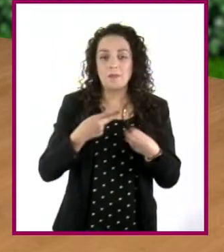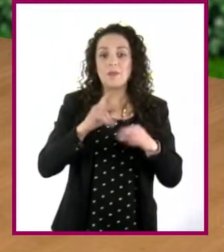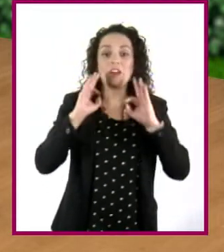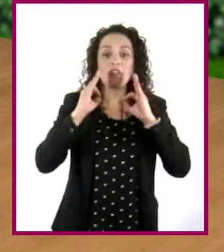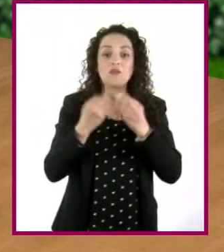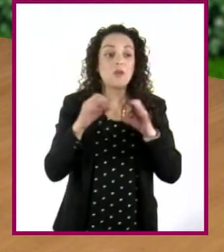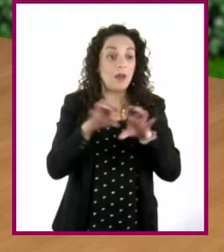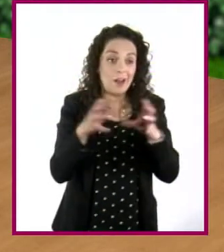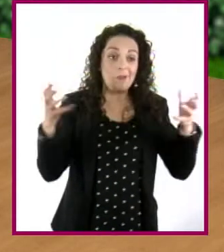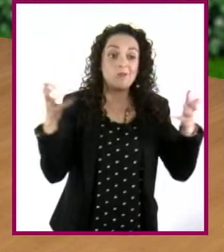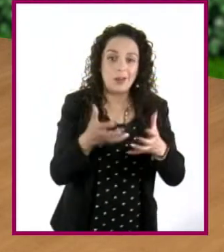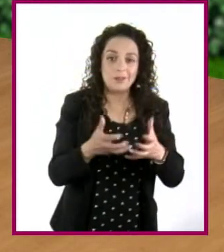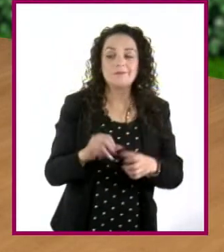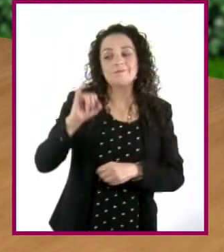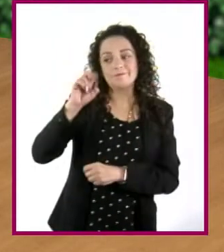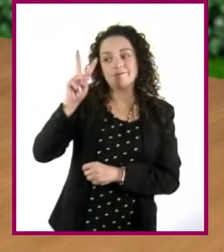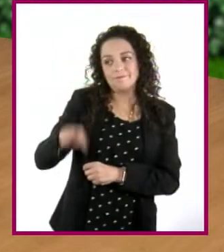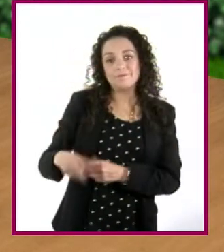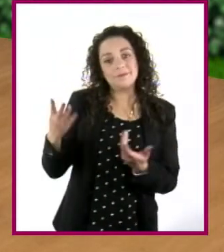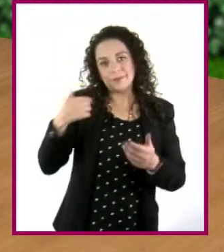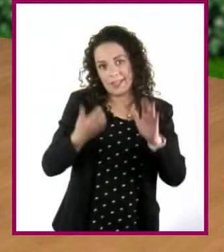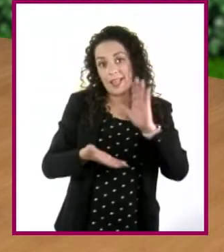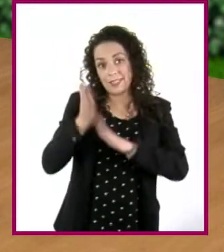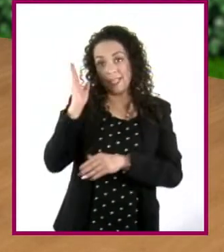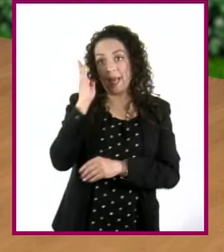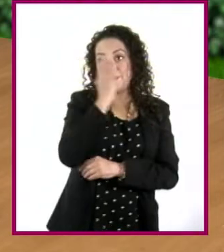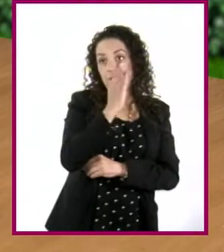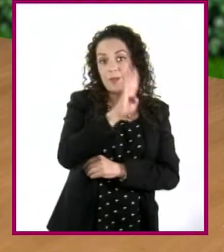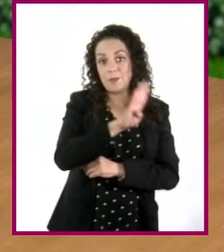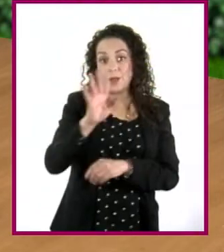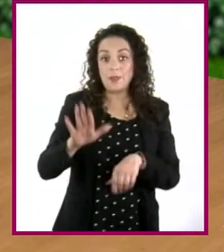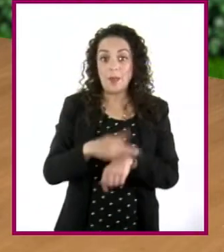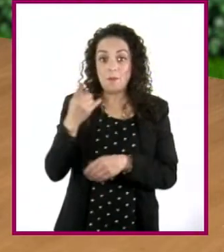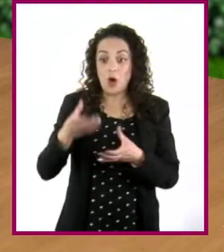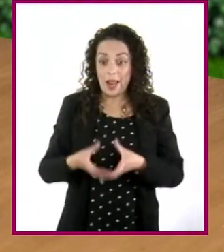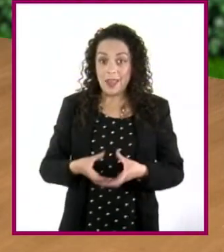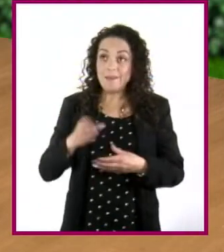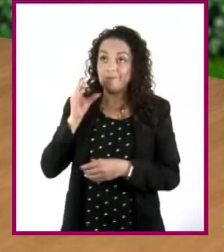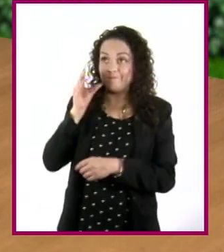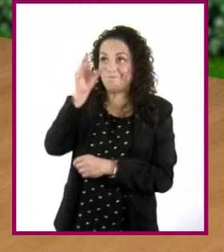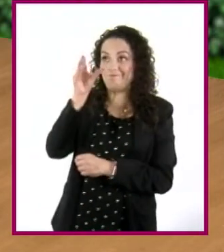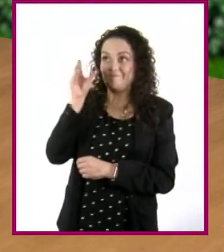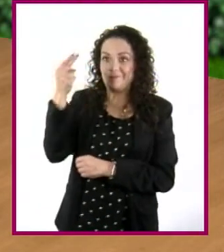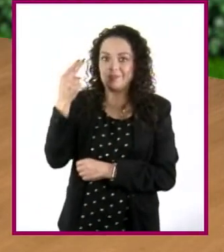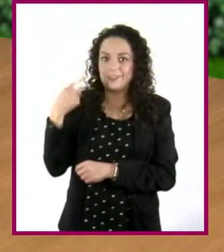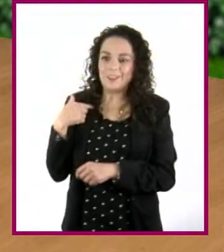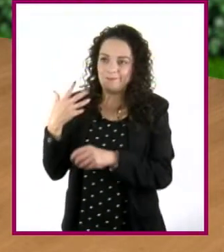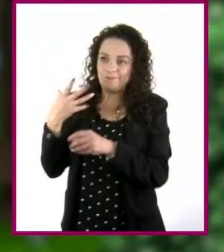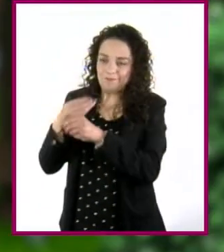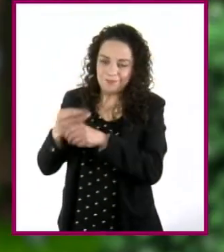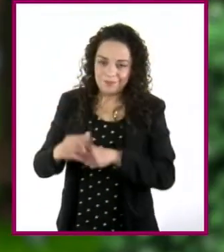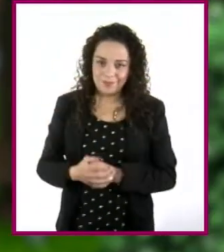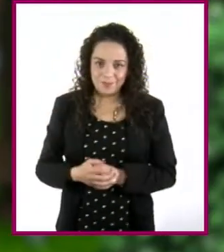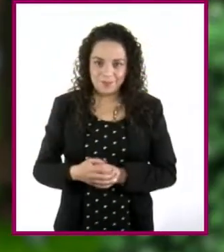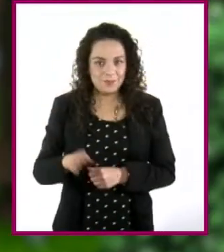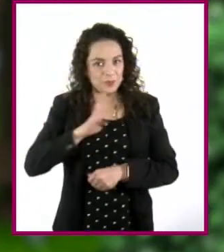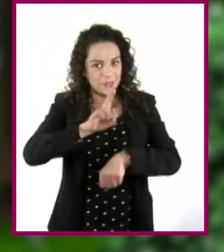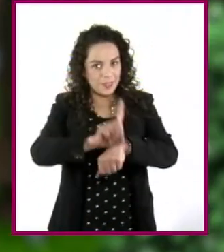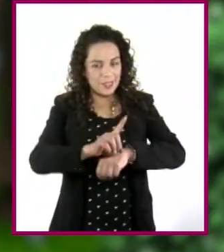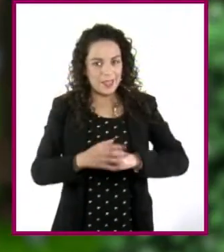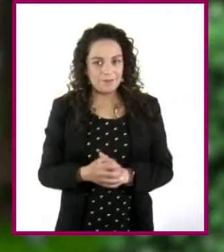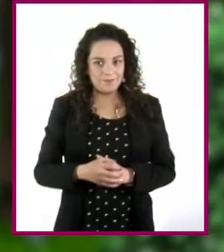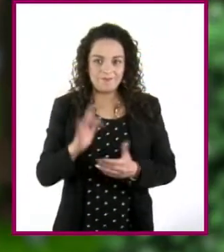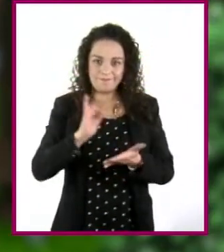bueno, ya debo regresar a la biblioteca, que esos volúmenes no van a regresar solos a su estantería. Que tengan muy buen día.